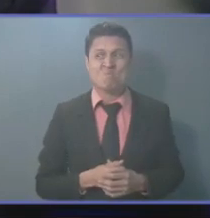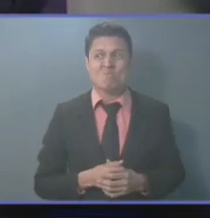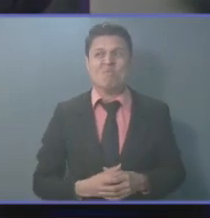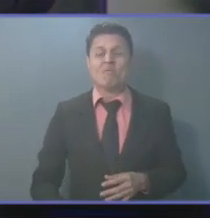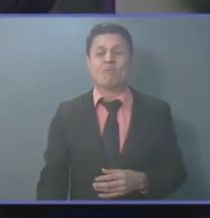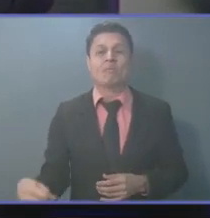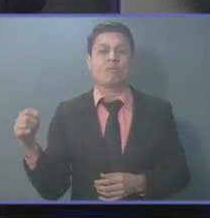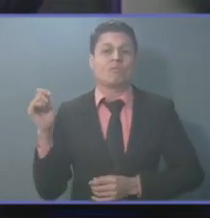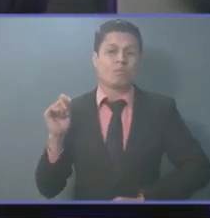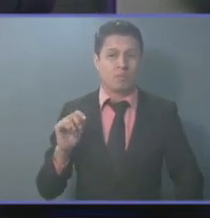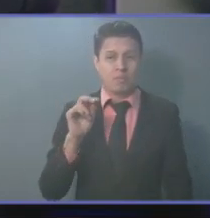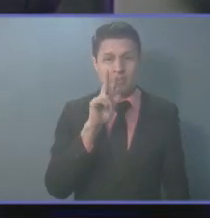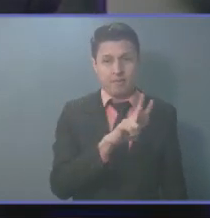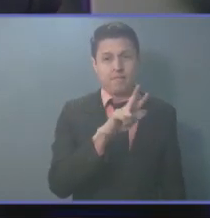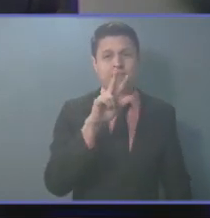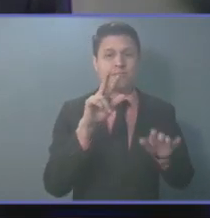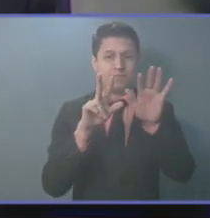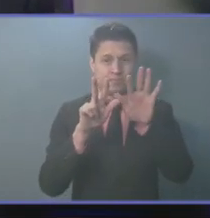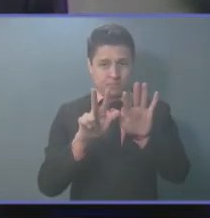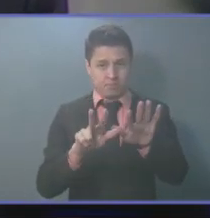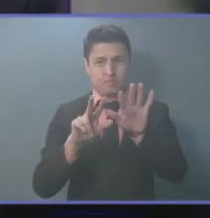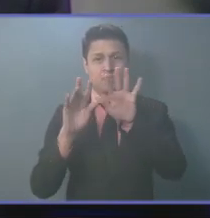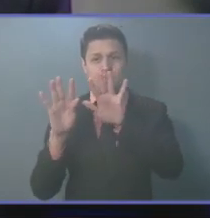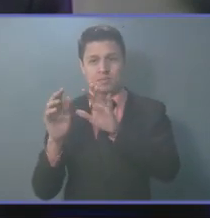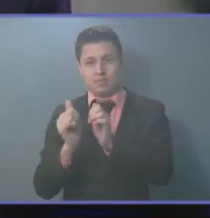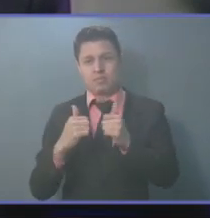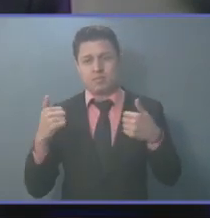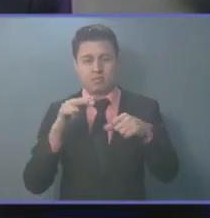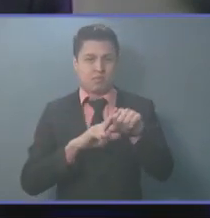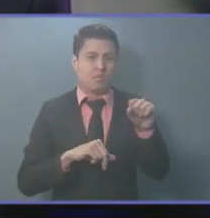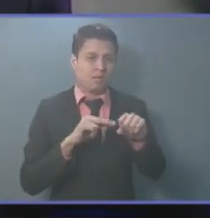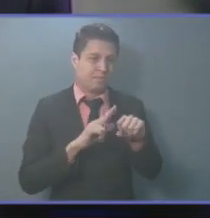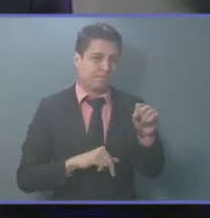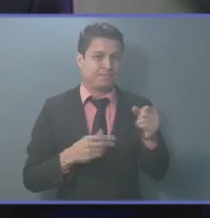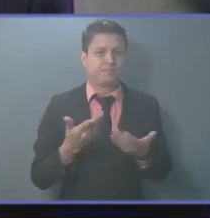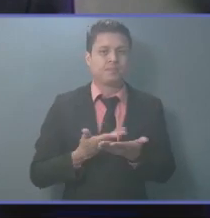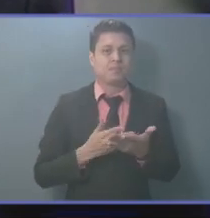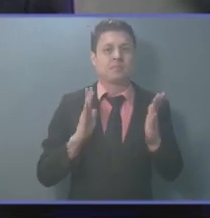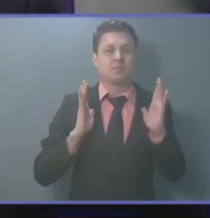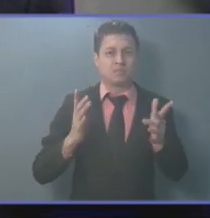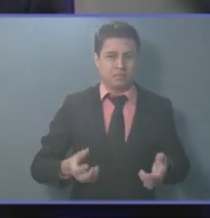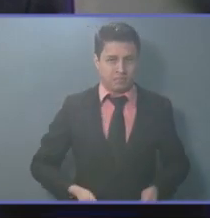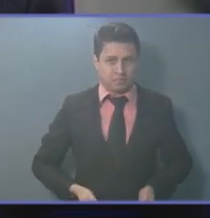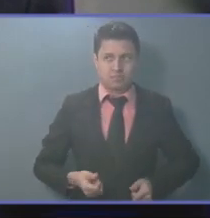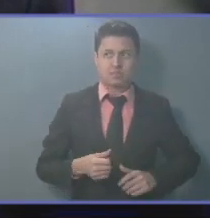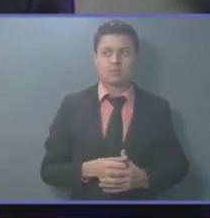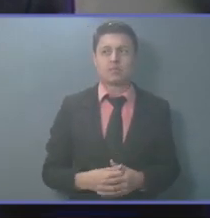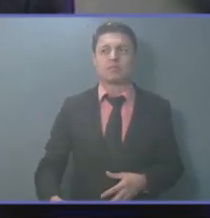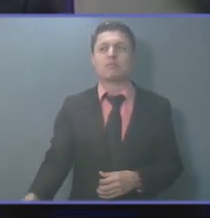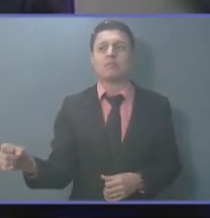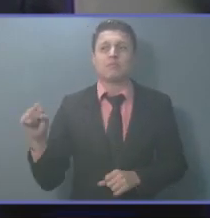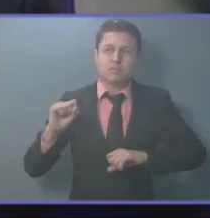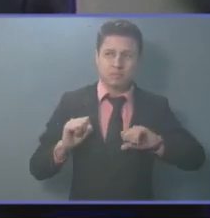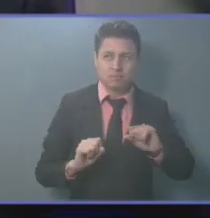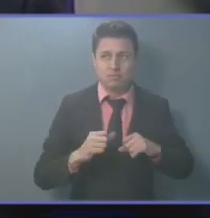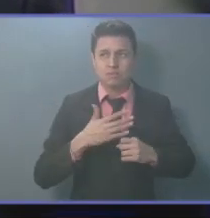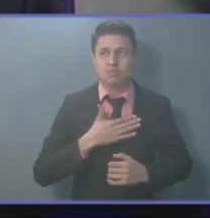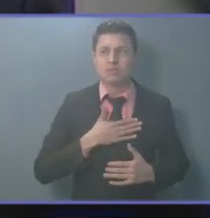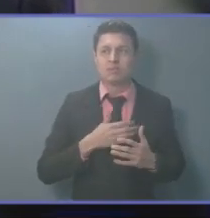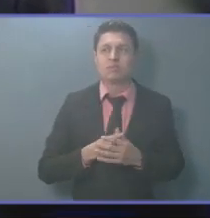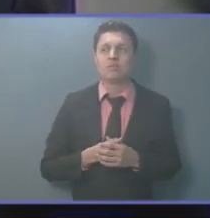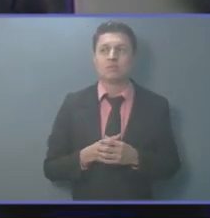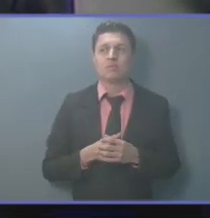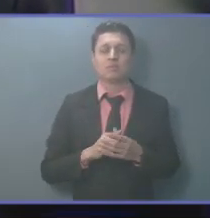de estos 389 millones, el gobierno central va a tener